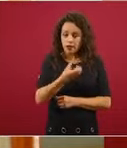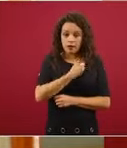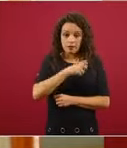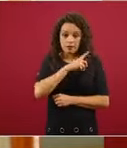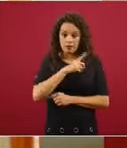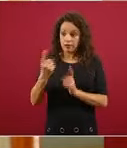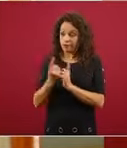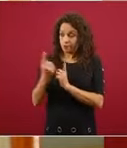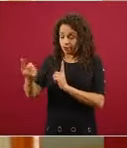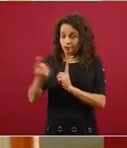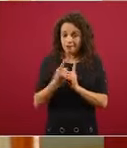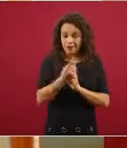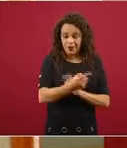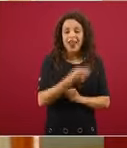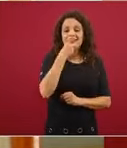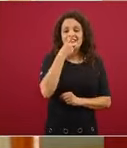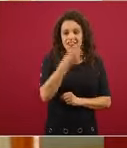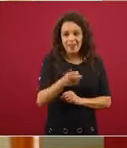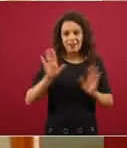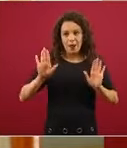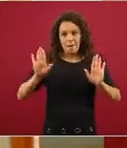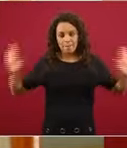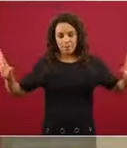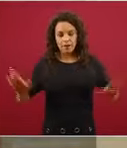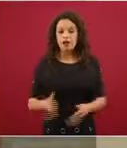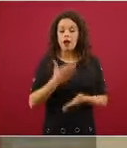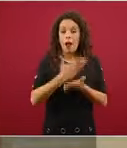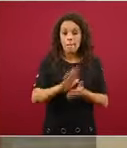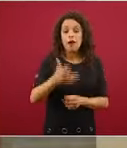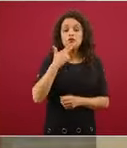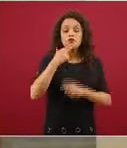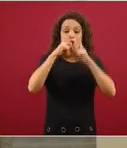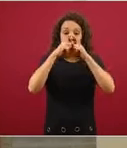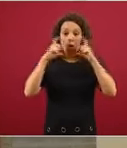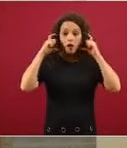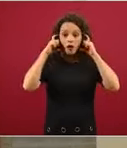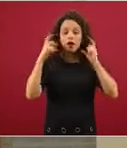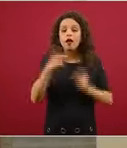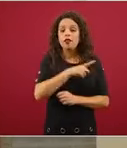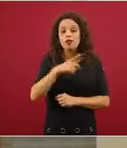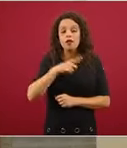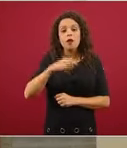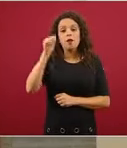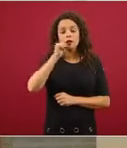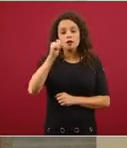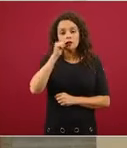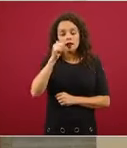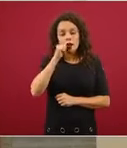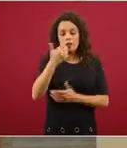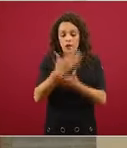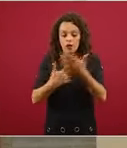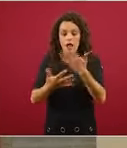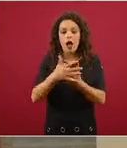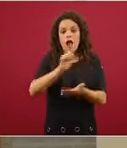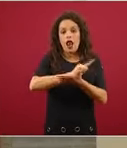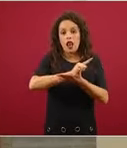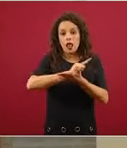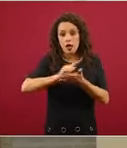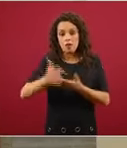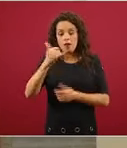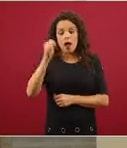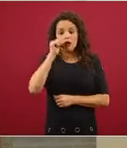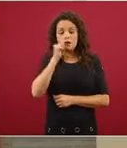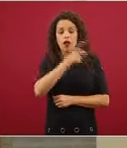nos ha dicho, a pesar del uso del cubreboca, siempre hay que mantener nuestras manos limpias y siempre